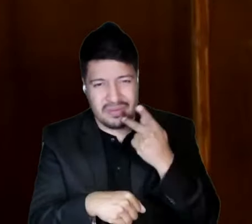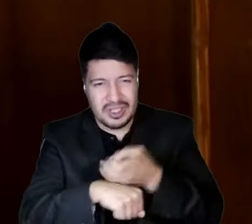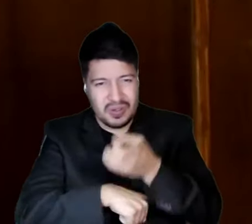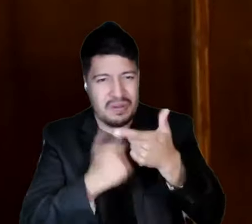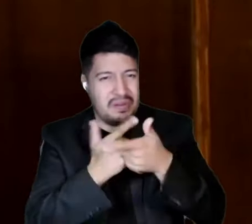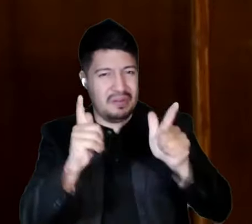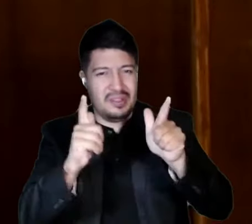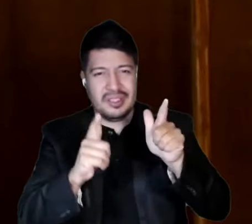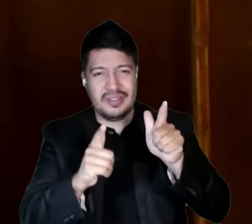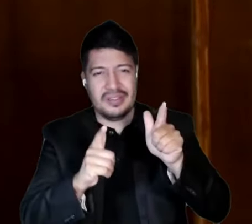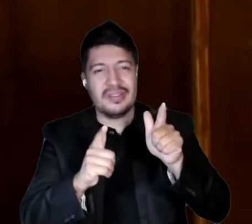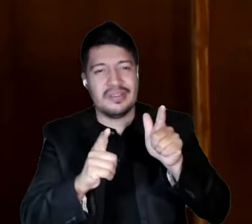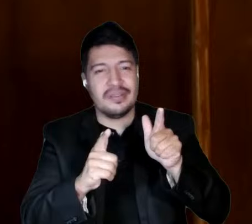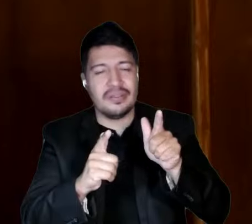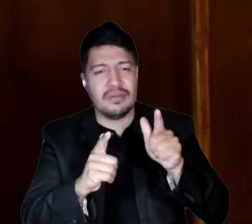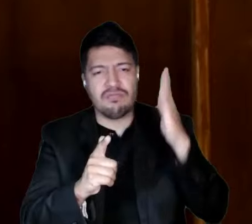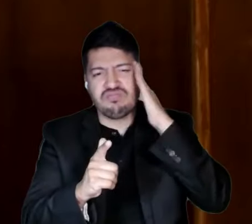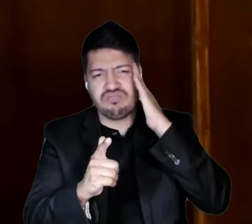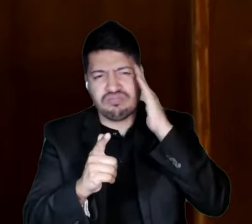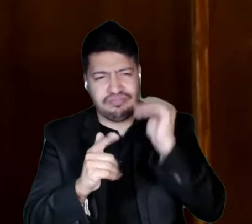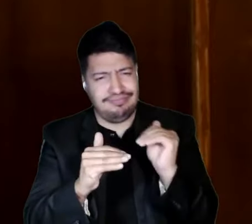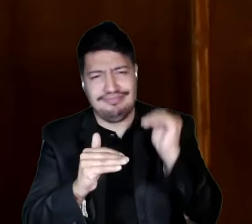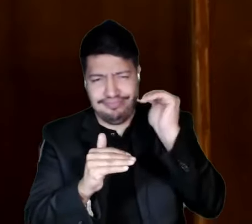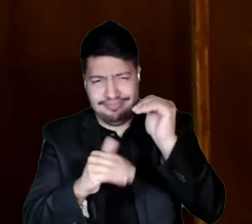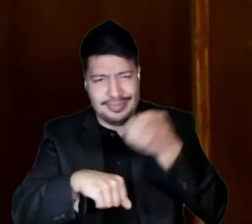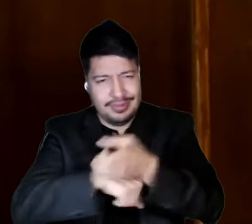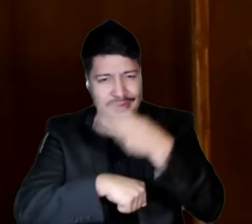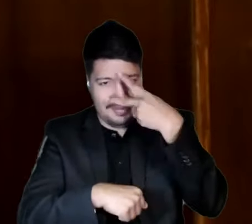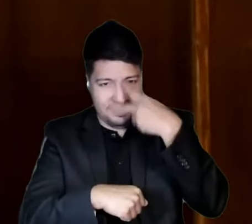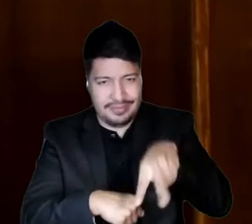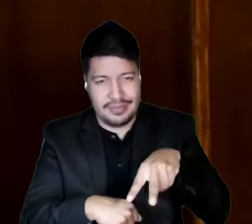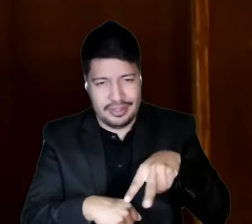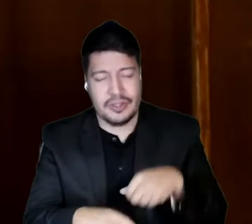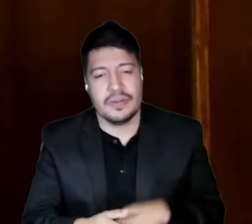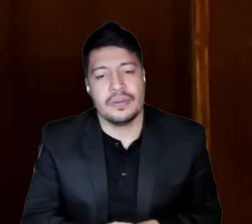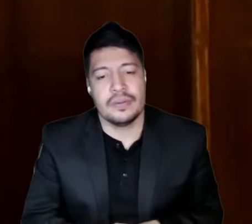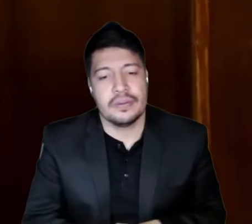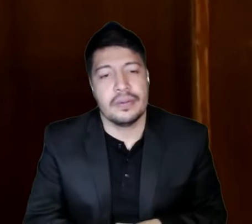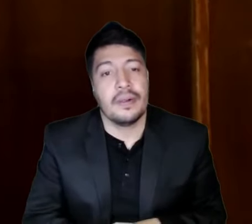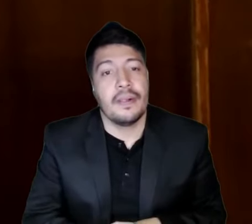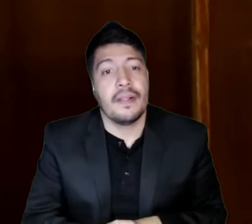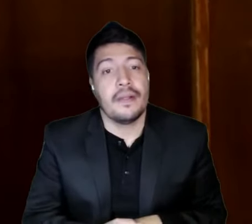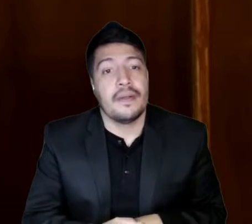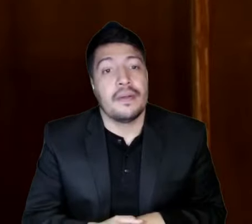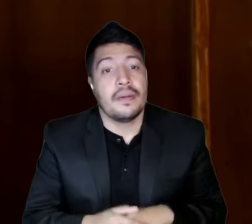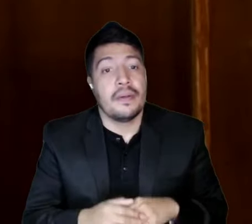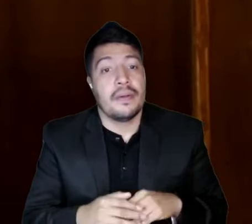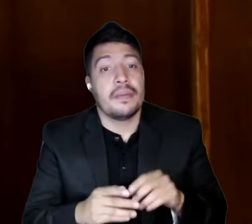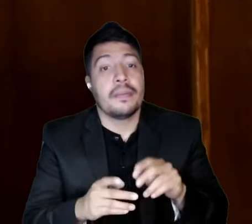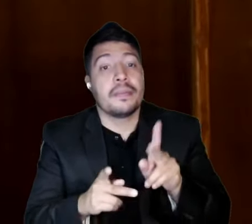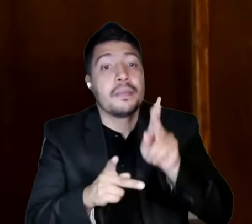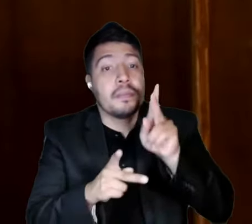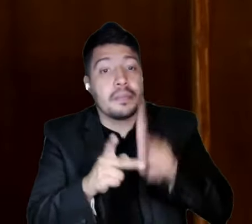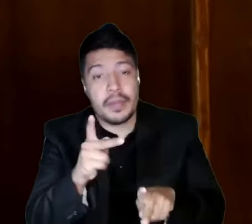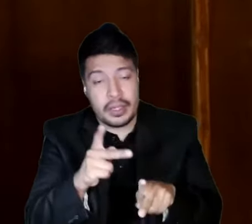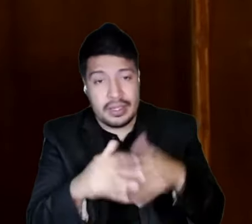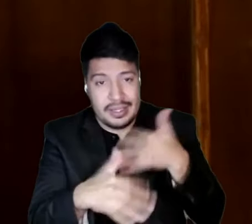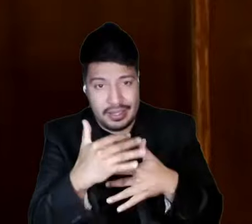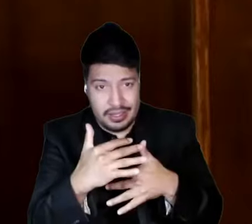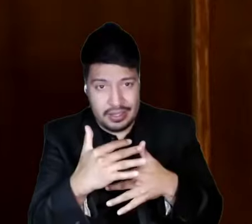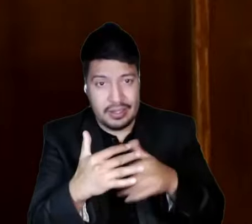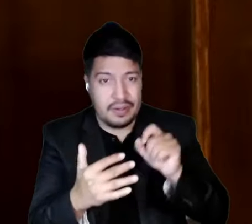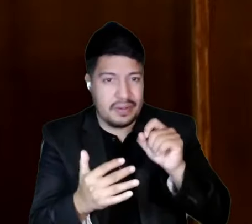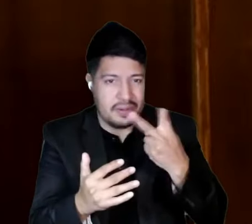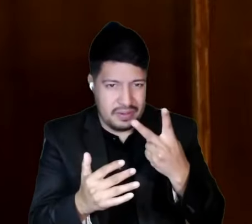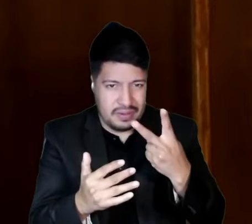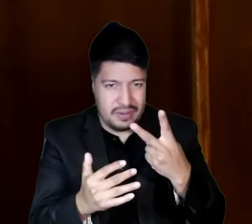México y fracción 15 no y 15 fracción 5 y 22 segundo párrafo de la